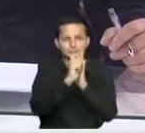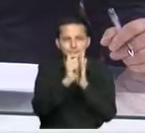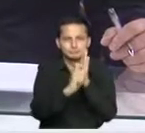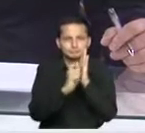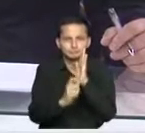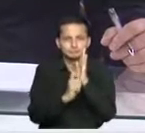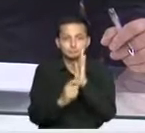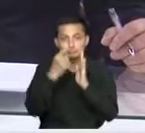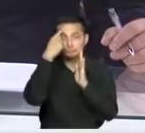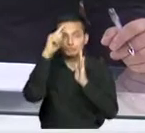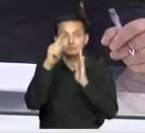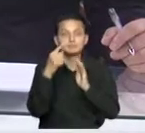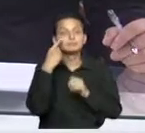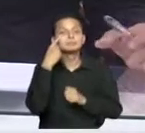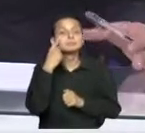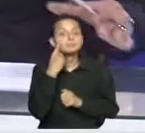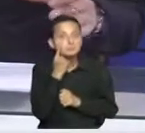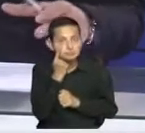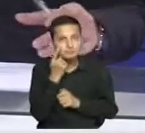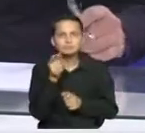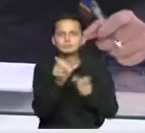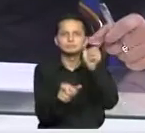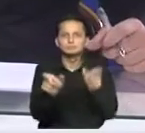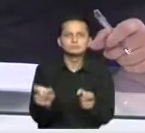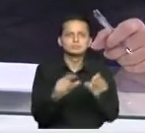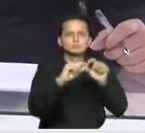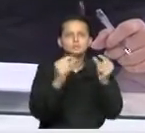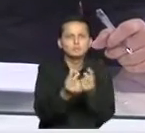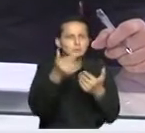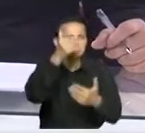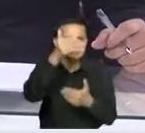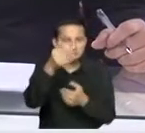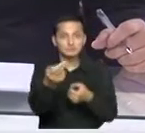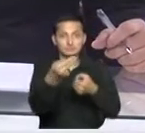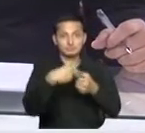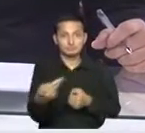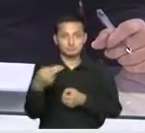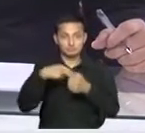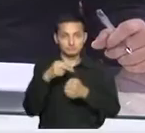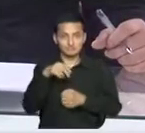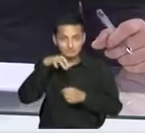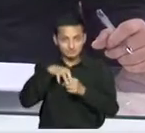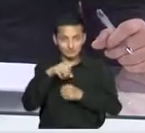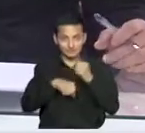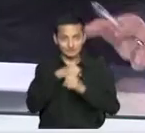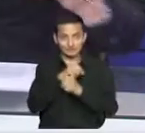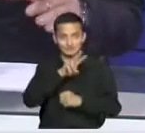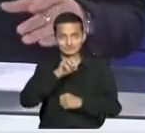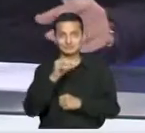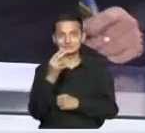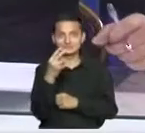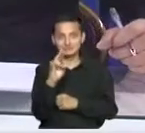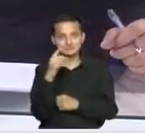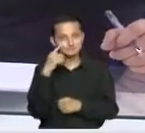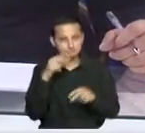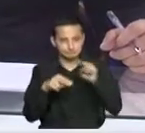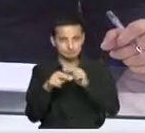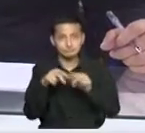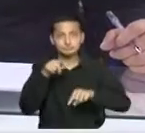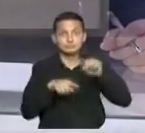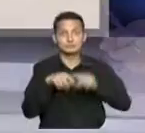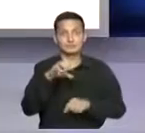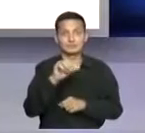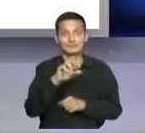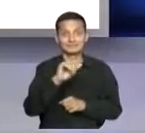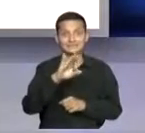de rúbricas para determinar el número de partidos y movimientos políticos que participarán en las próximas elecciones. Nuestra compañera Cristina